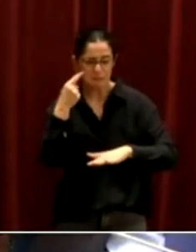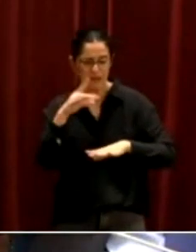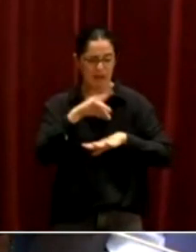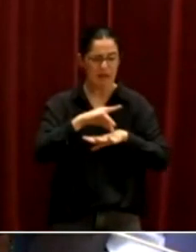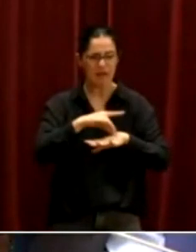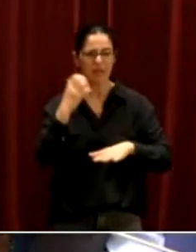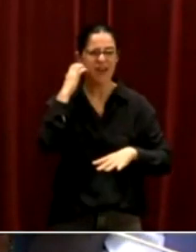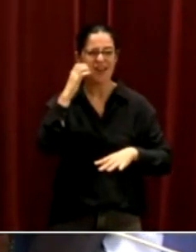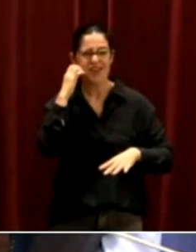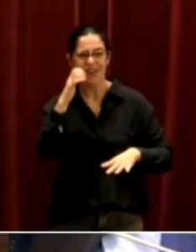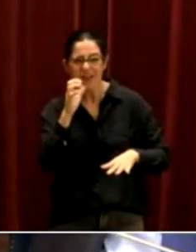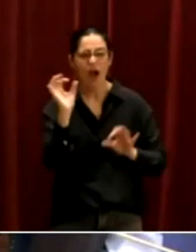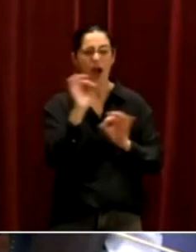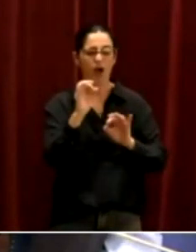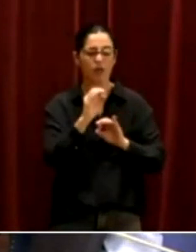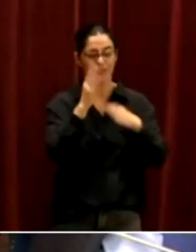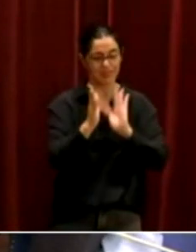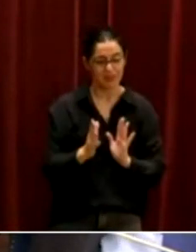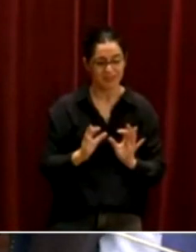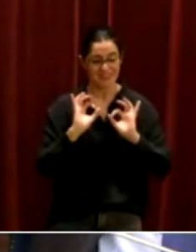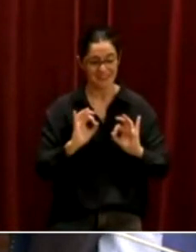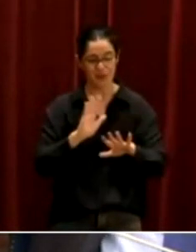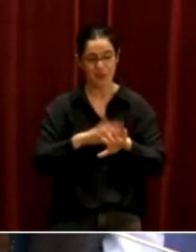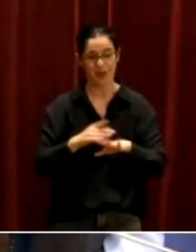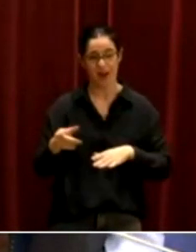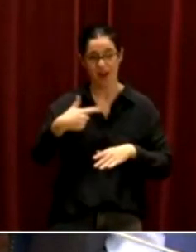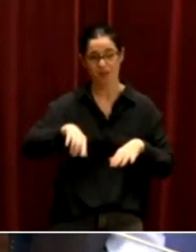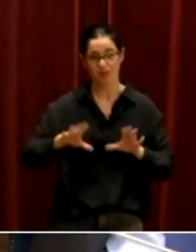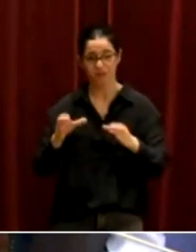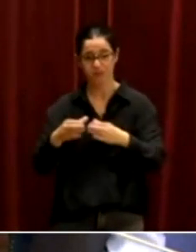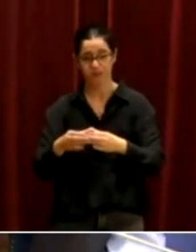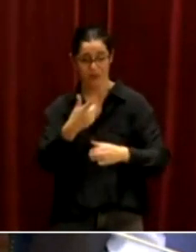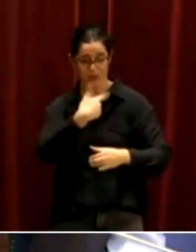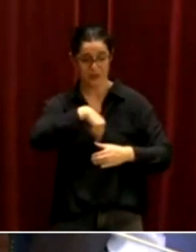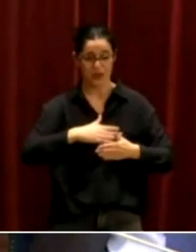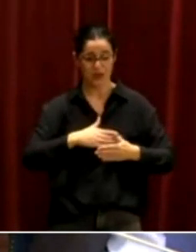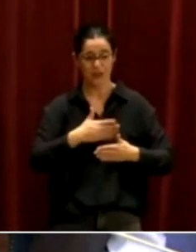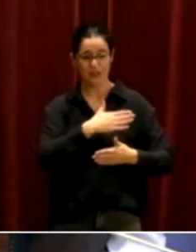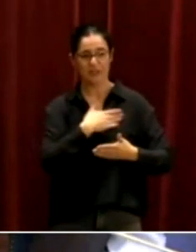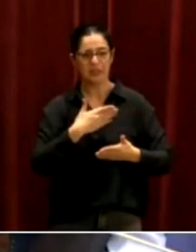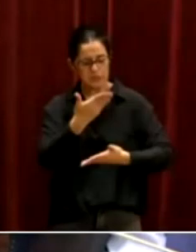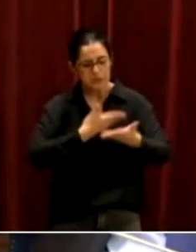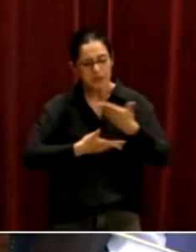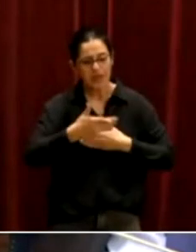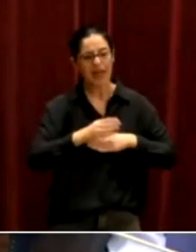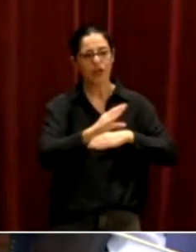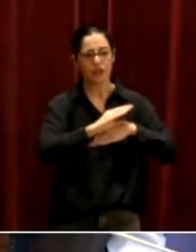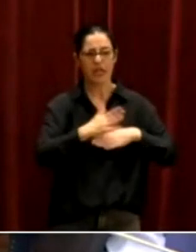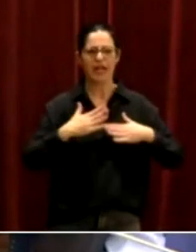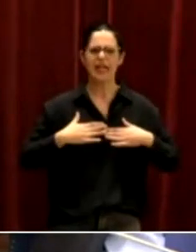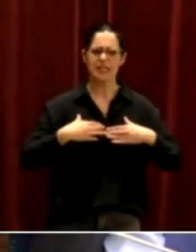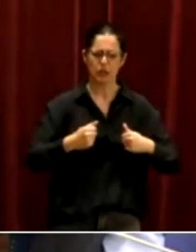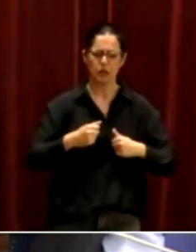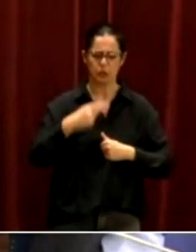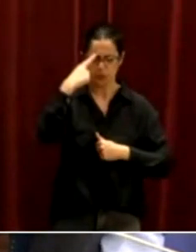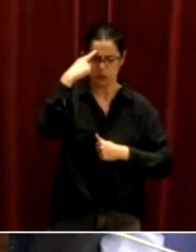o que no dispongamos de medios o tratamientos disponibles para ello. Nosotros confiamos en que la Consellería de Salud tenga presente estas circunstancias y